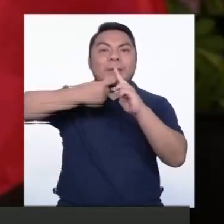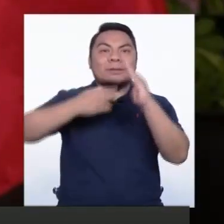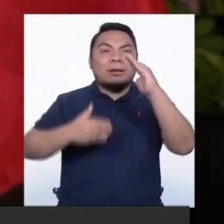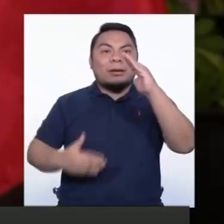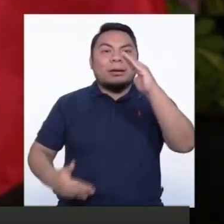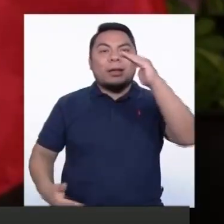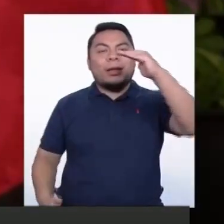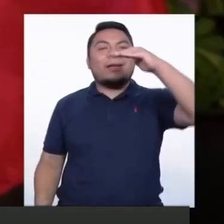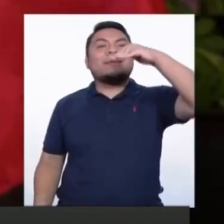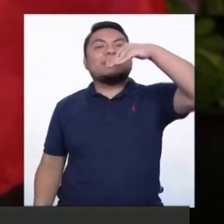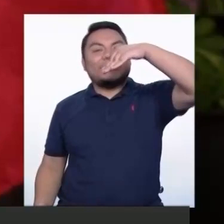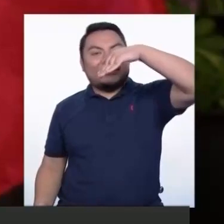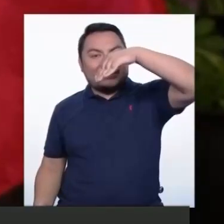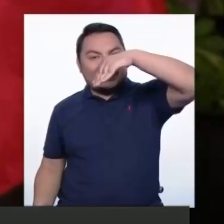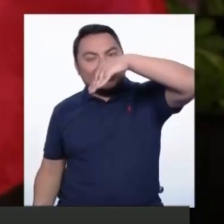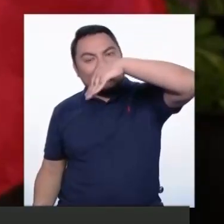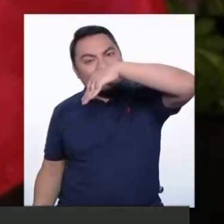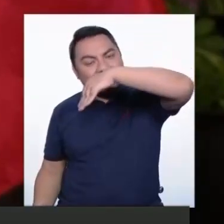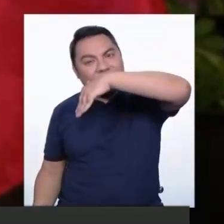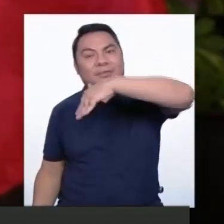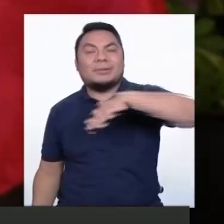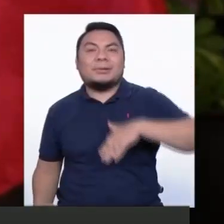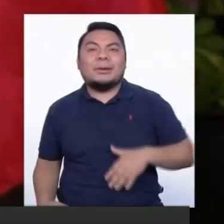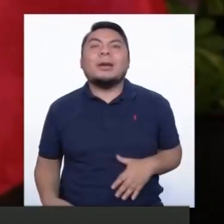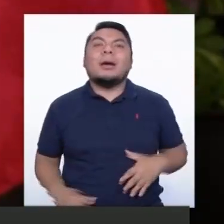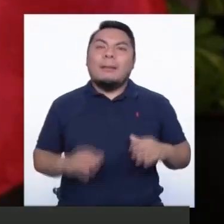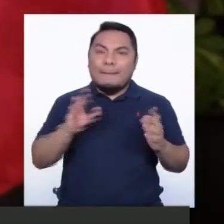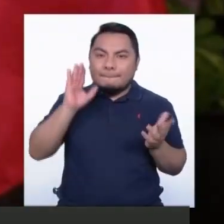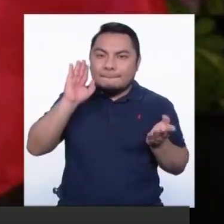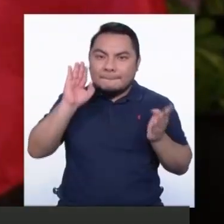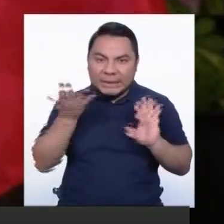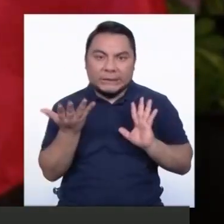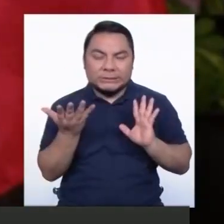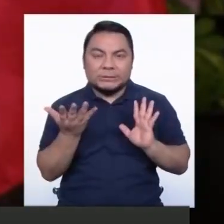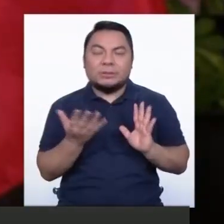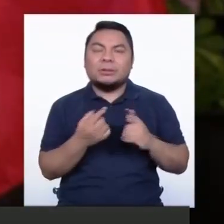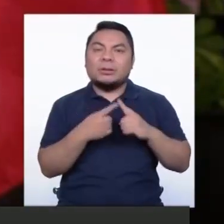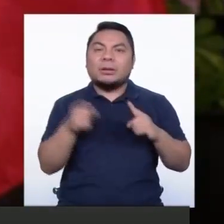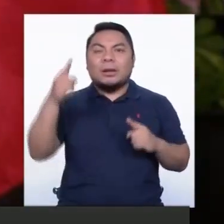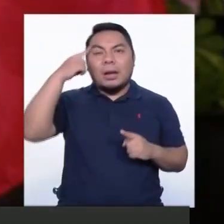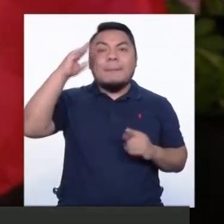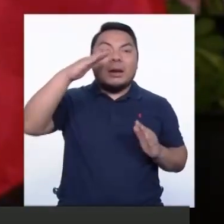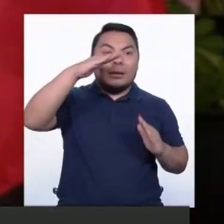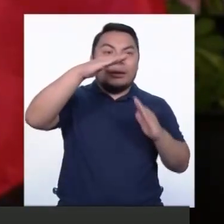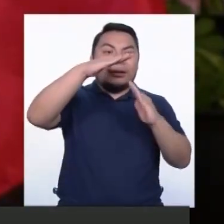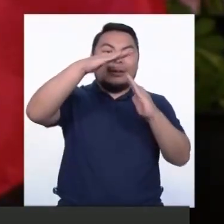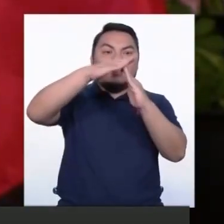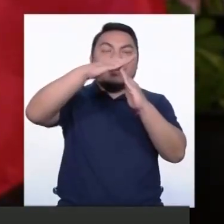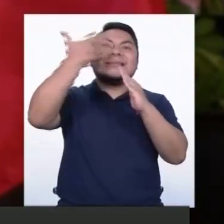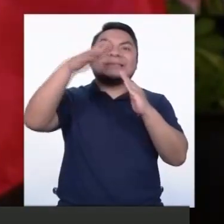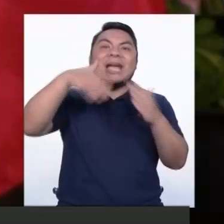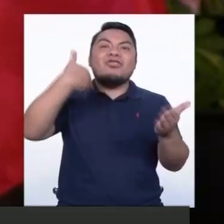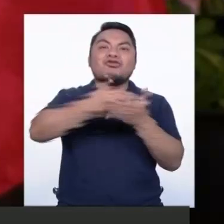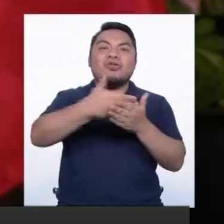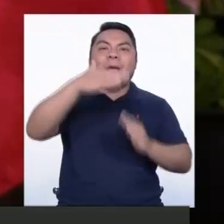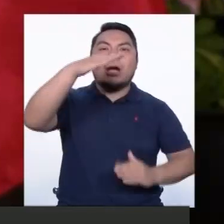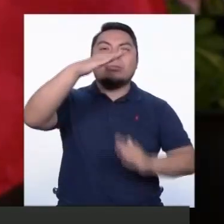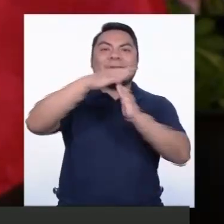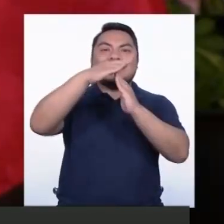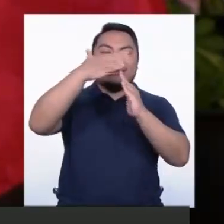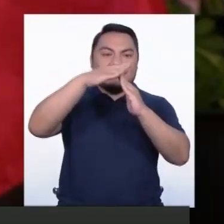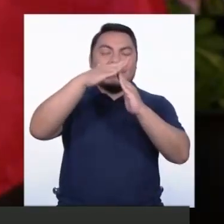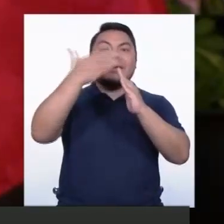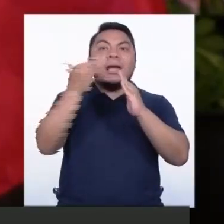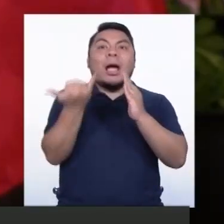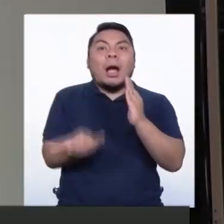rompe la tendencia que tenía trazada. Entonces, y comienza, en vez de ser ascendente, a ponerse ya de carácter